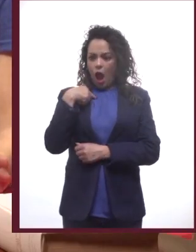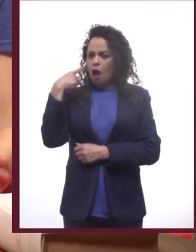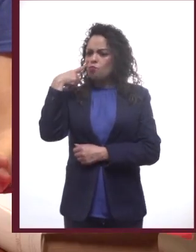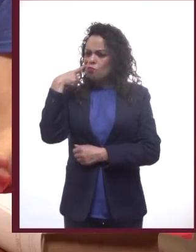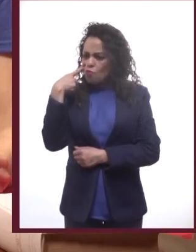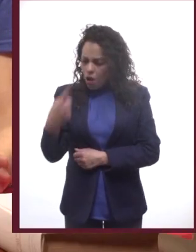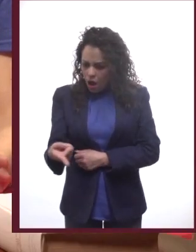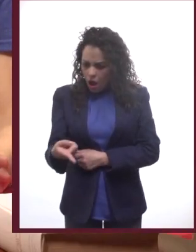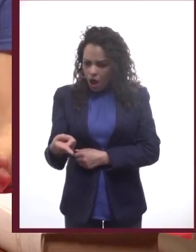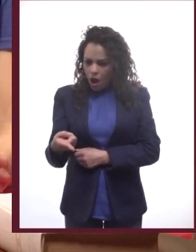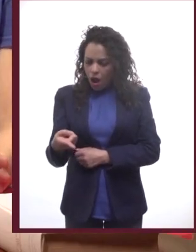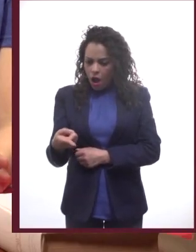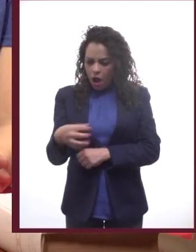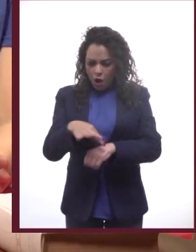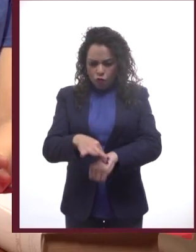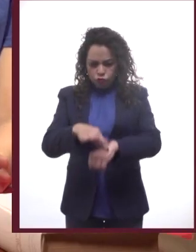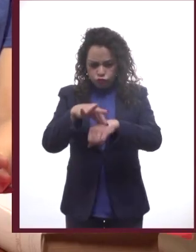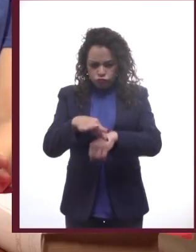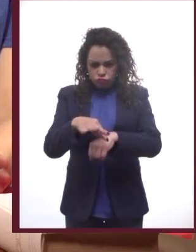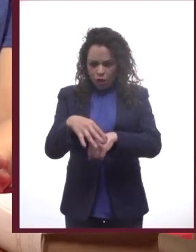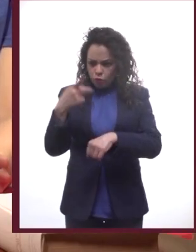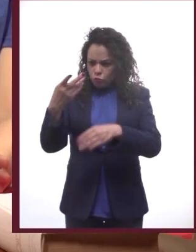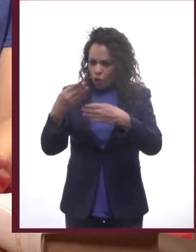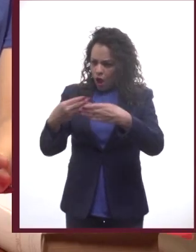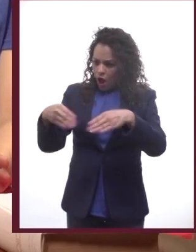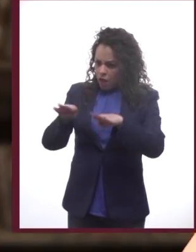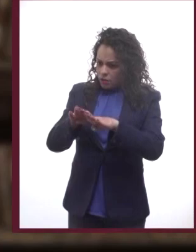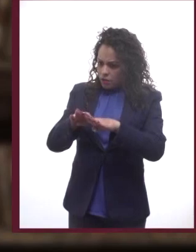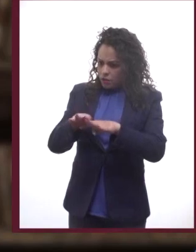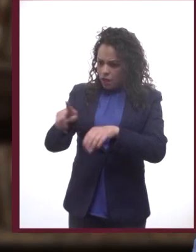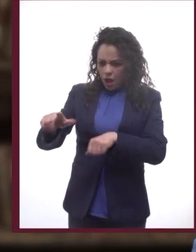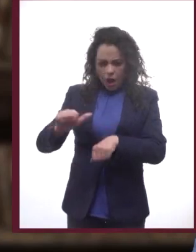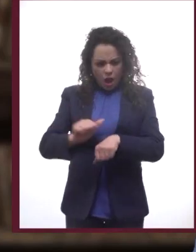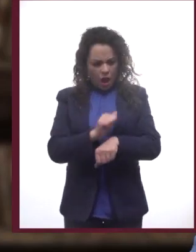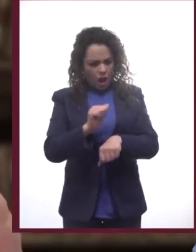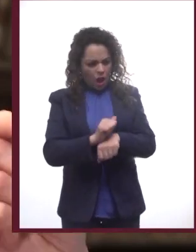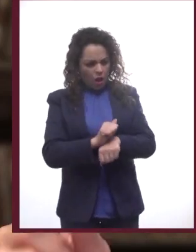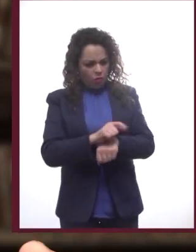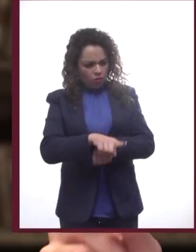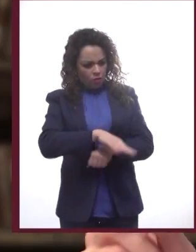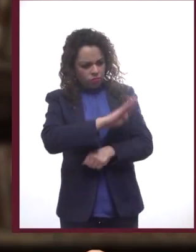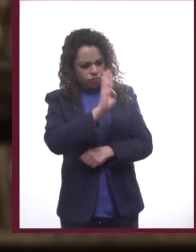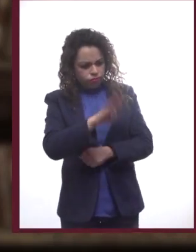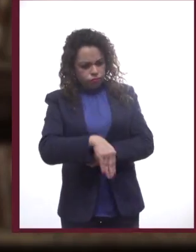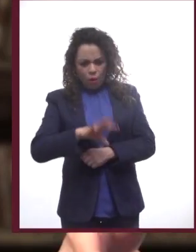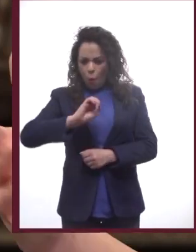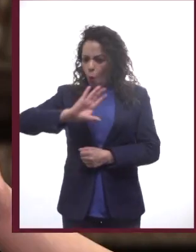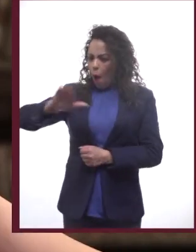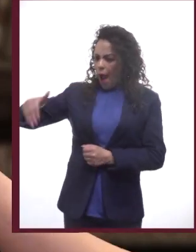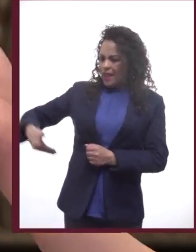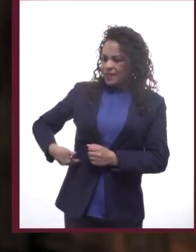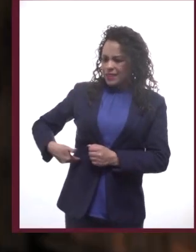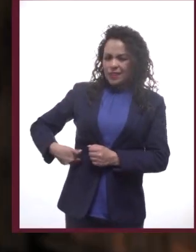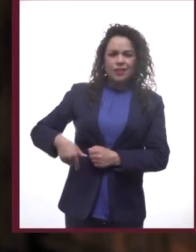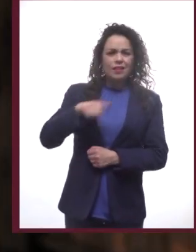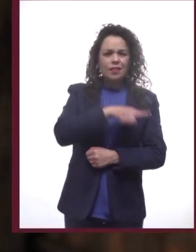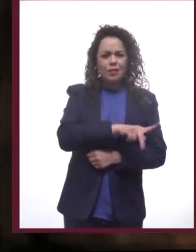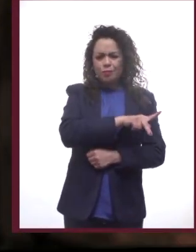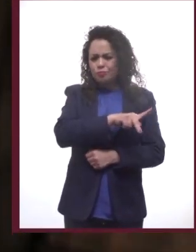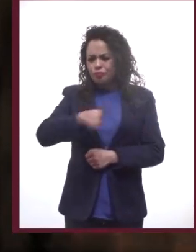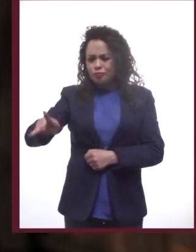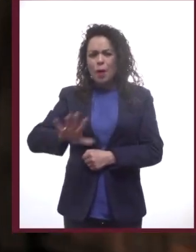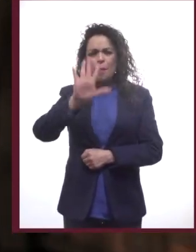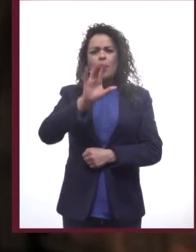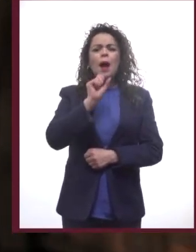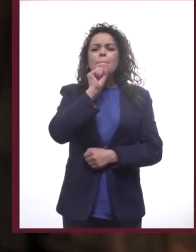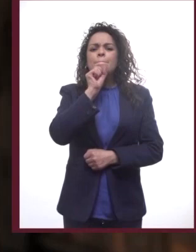mis propios ojos. Su propia casa, autosuicidio y accidente fortuito son redundancias.